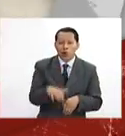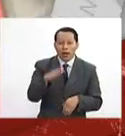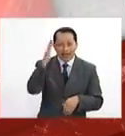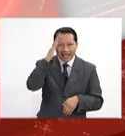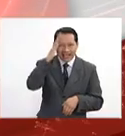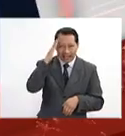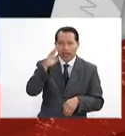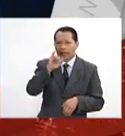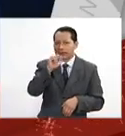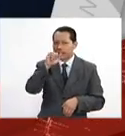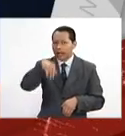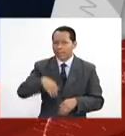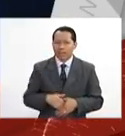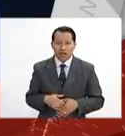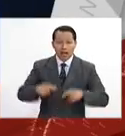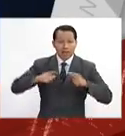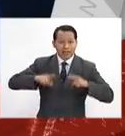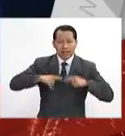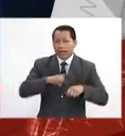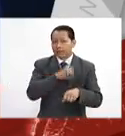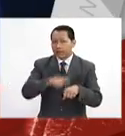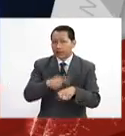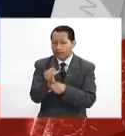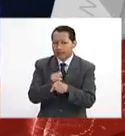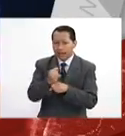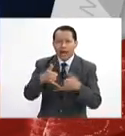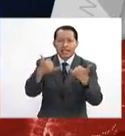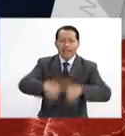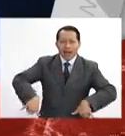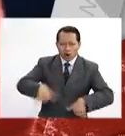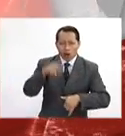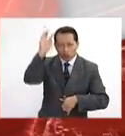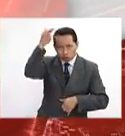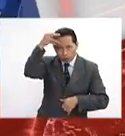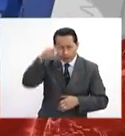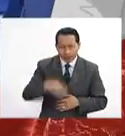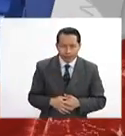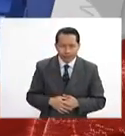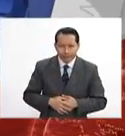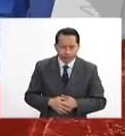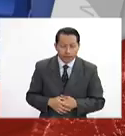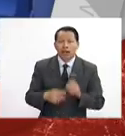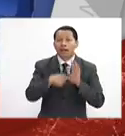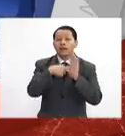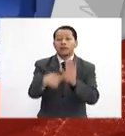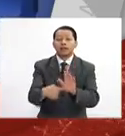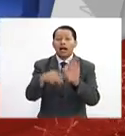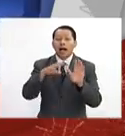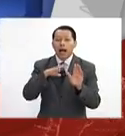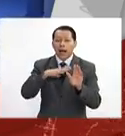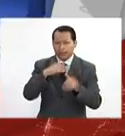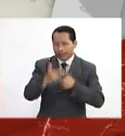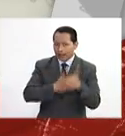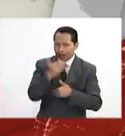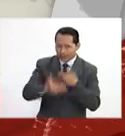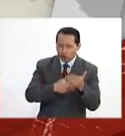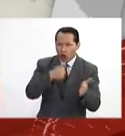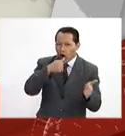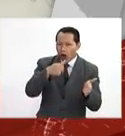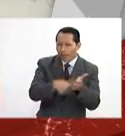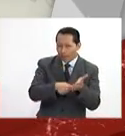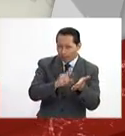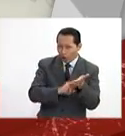Islámico. Un fiscal especial investiga al yerno de Donald Trump. Presentan en el recinto del Servicio Postal